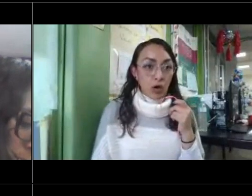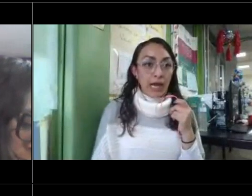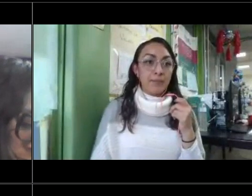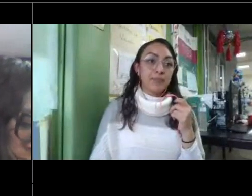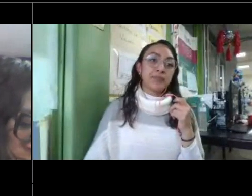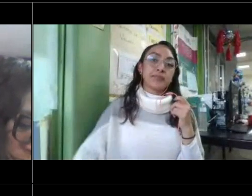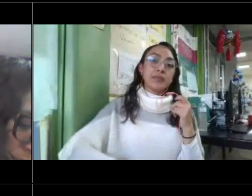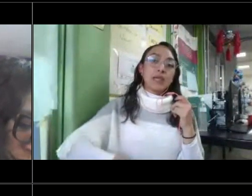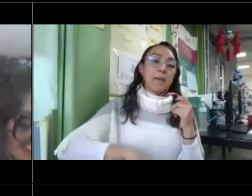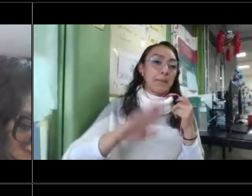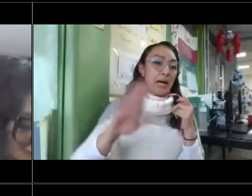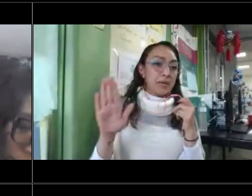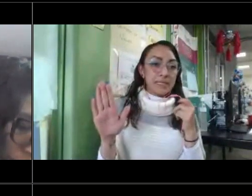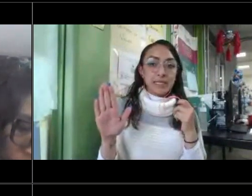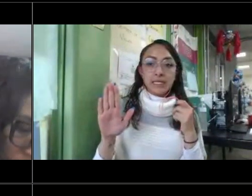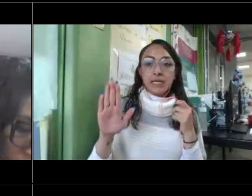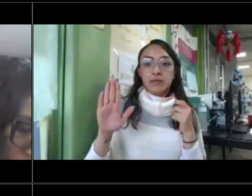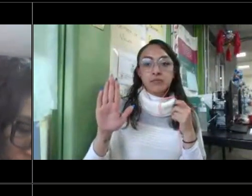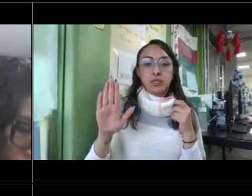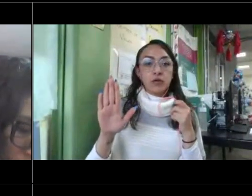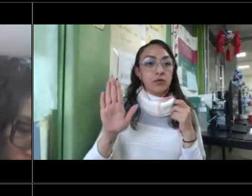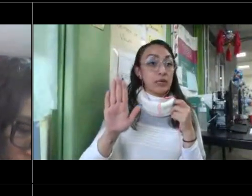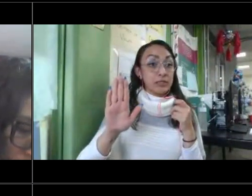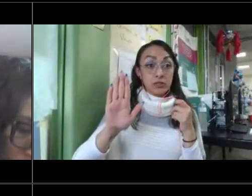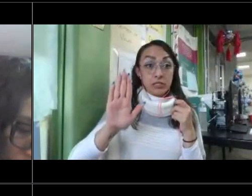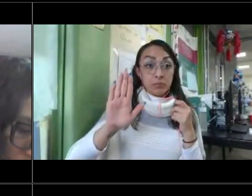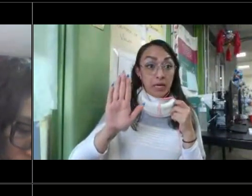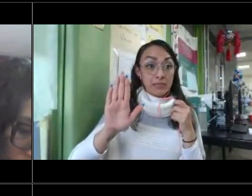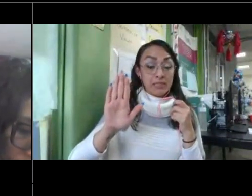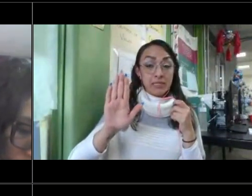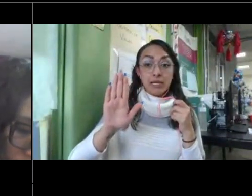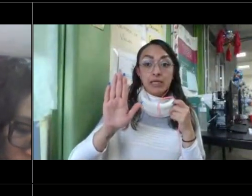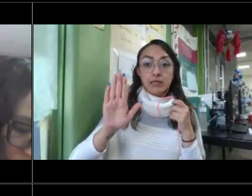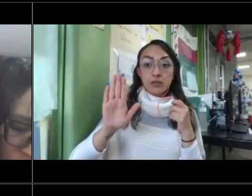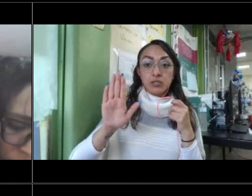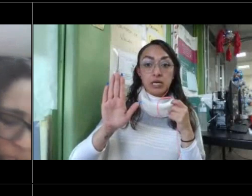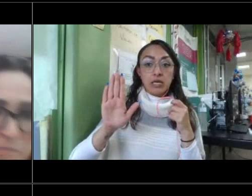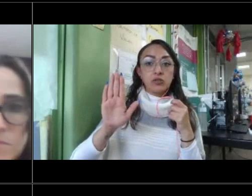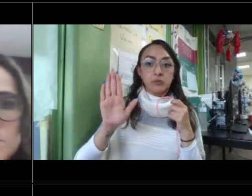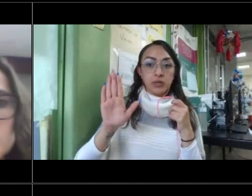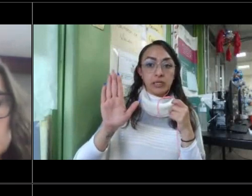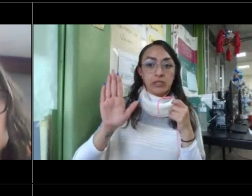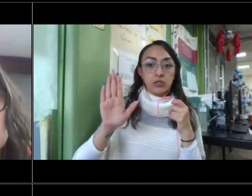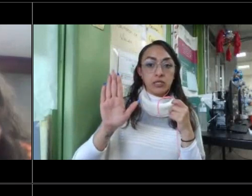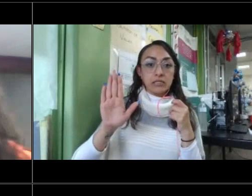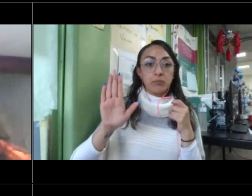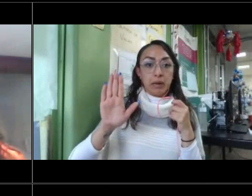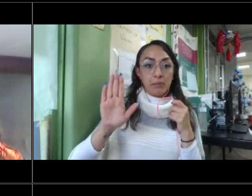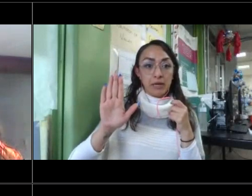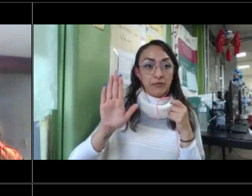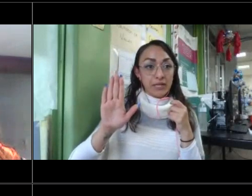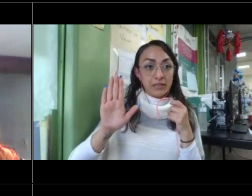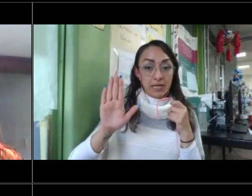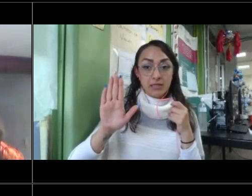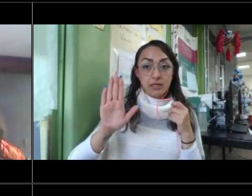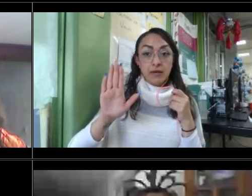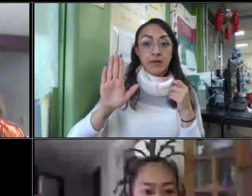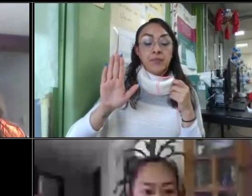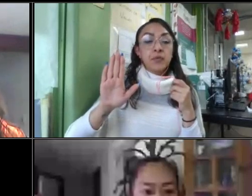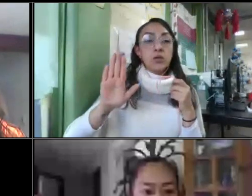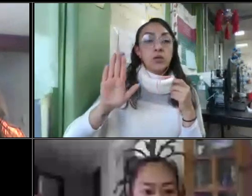decir hola, palma extendida, mi configuración es palma extendida, dedos cerrados, mi orientación es palma al